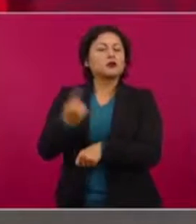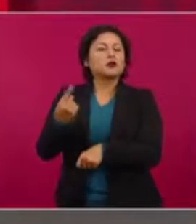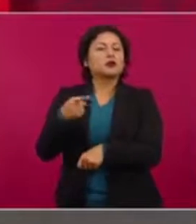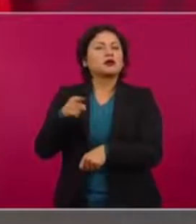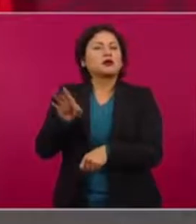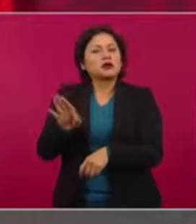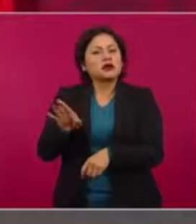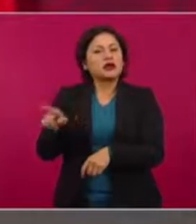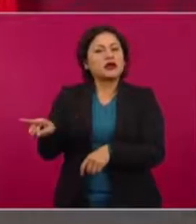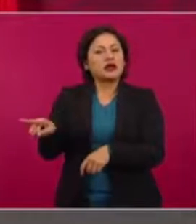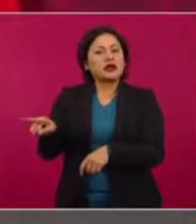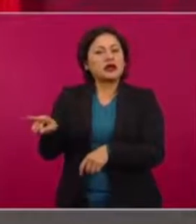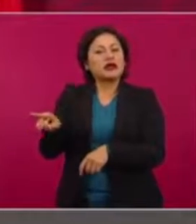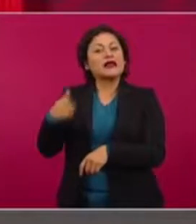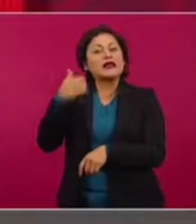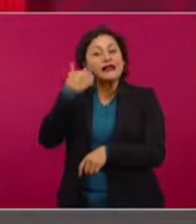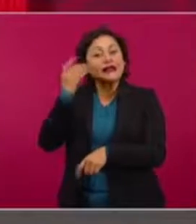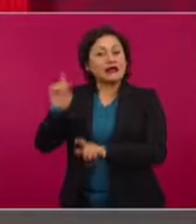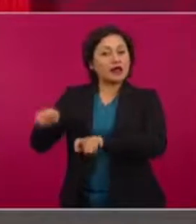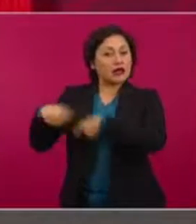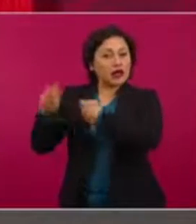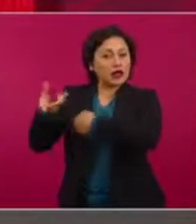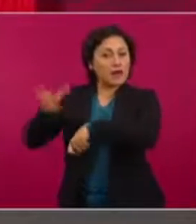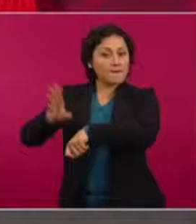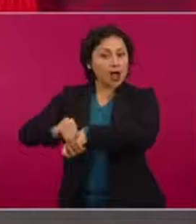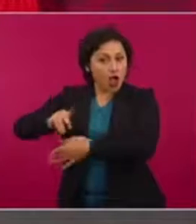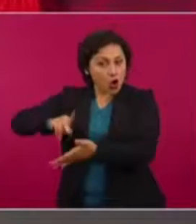entregaba de nuevo el permiso, si no se renovaba,